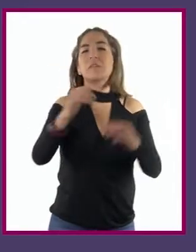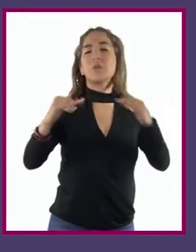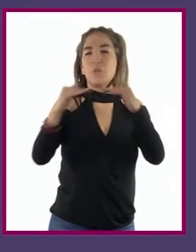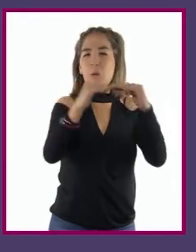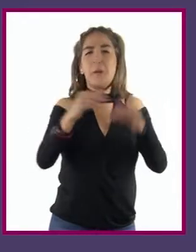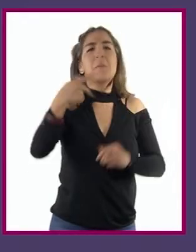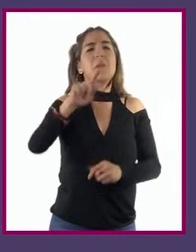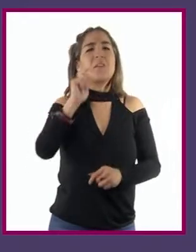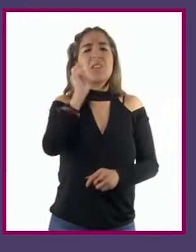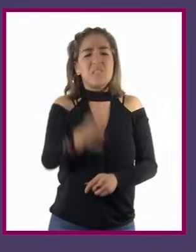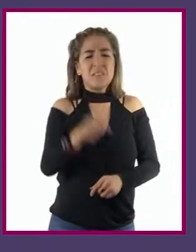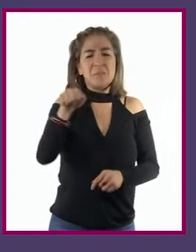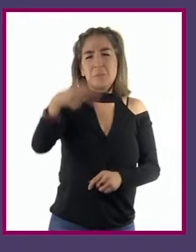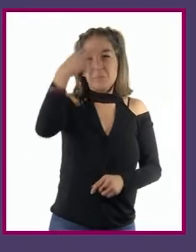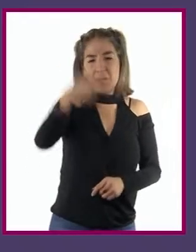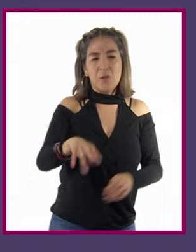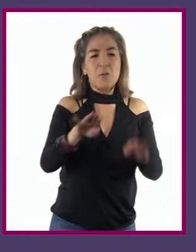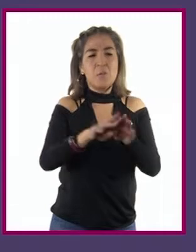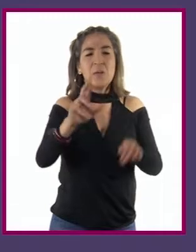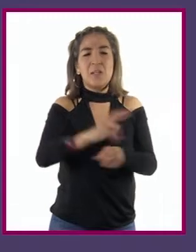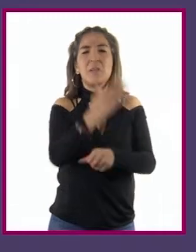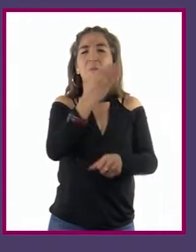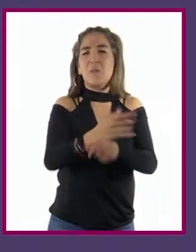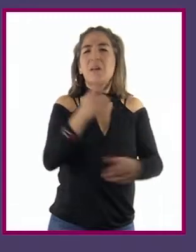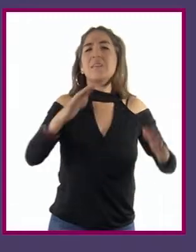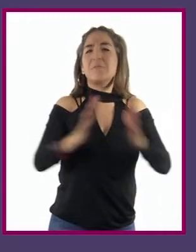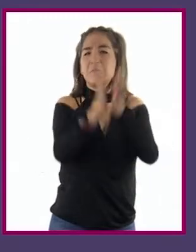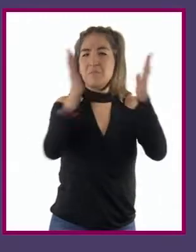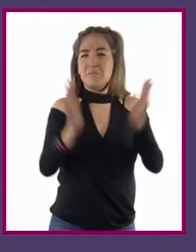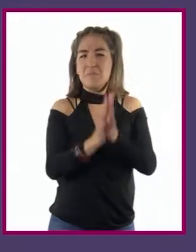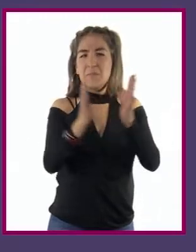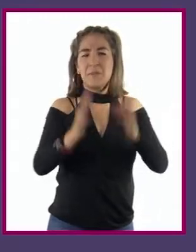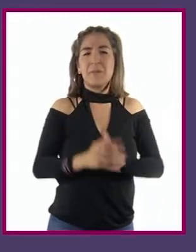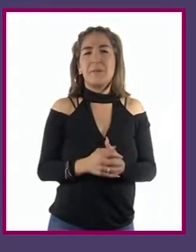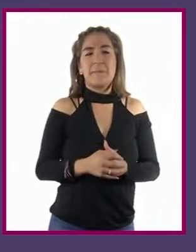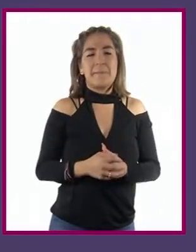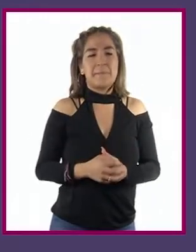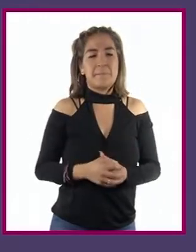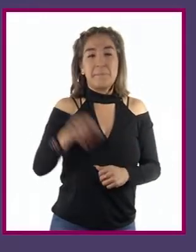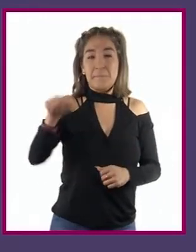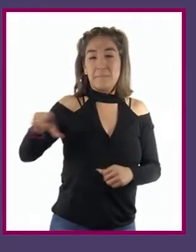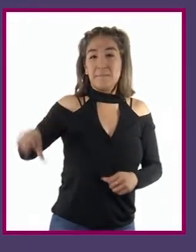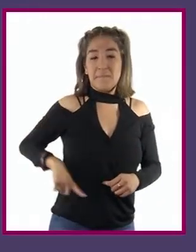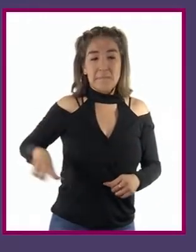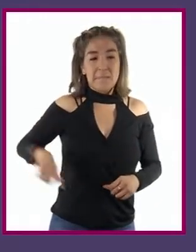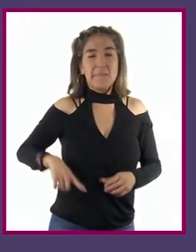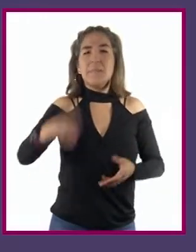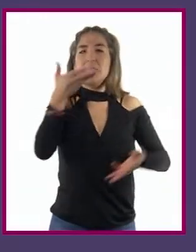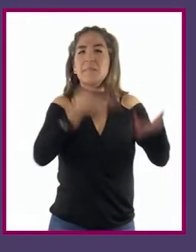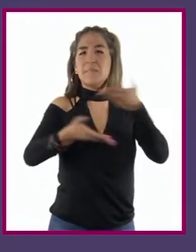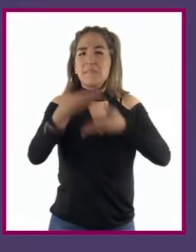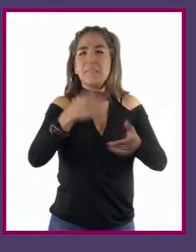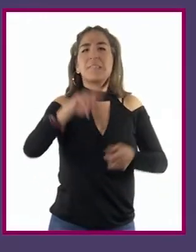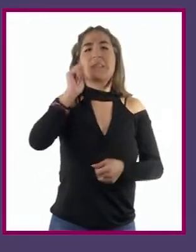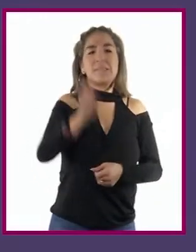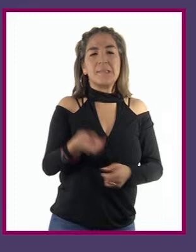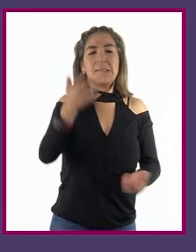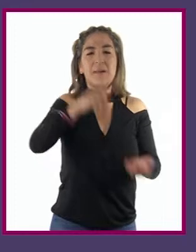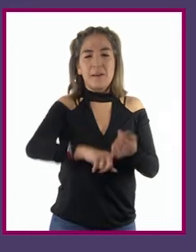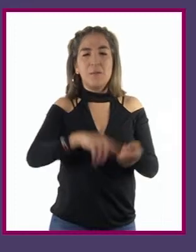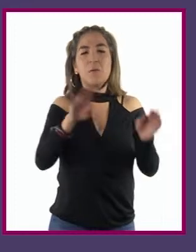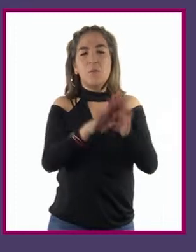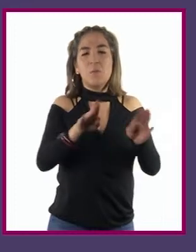¿qué significa que México es una república democrática? En un gobierno democrático existe la